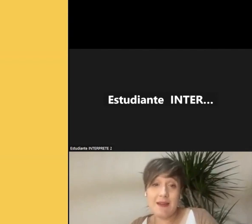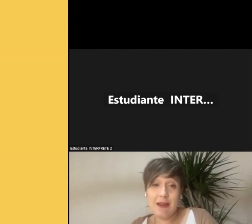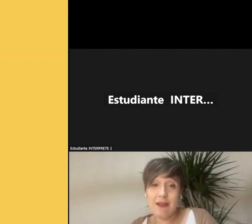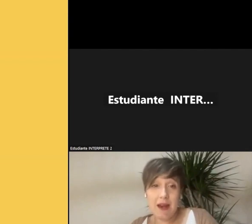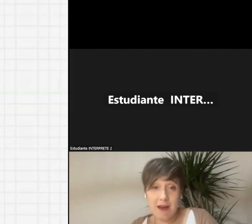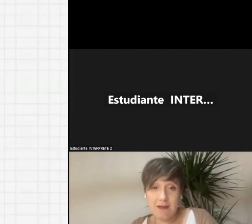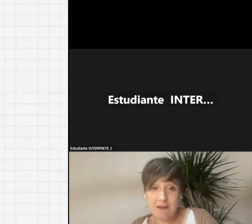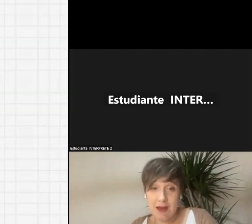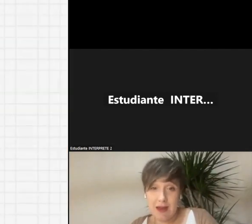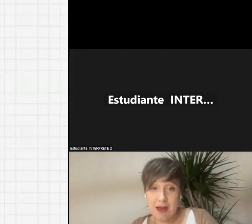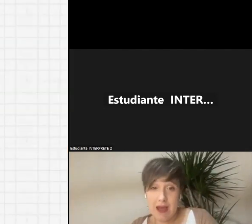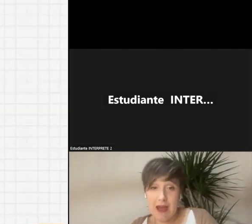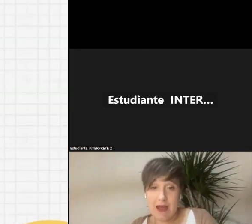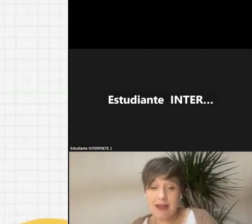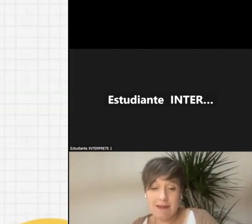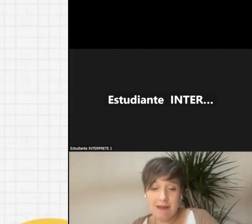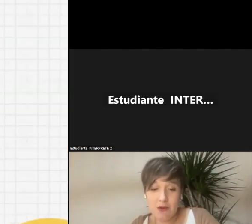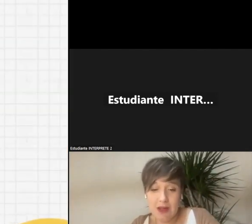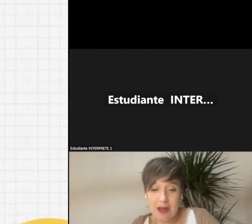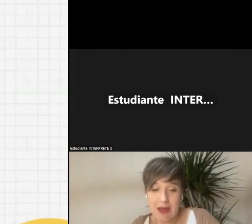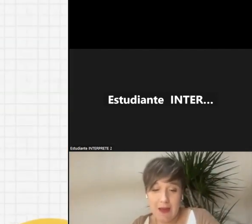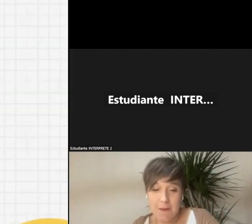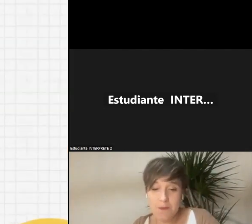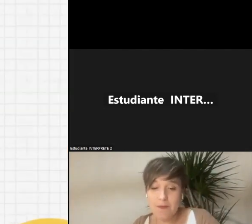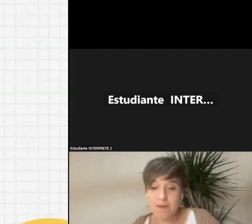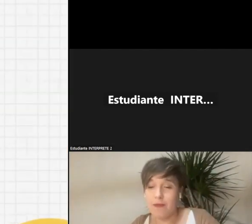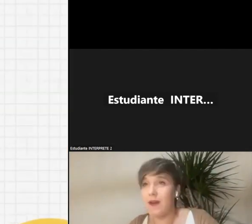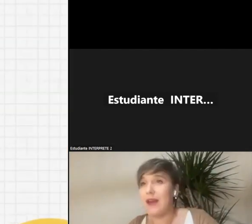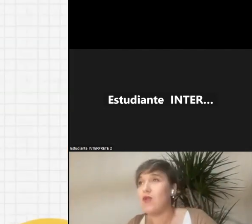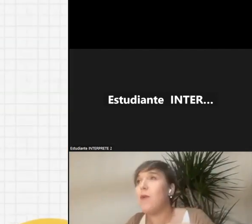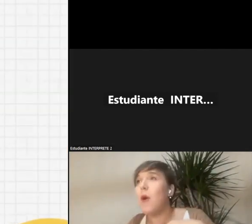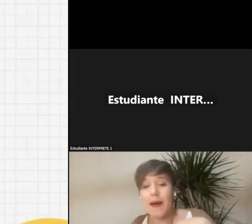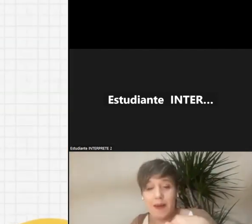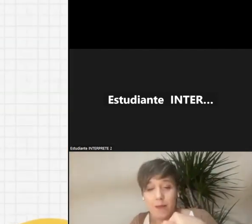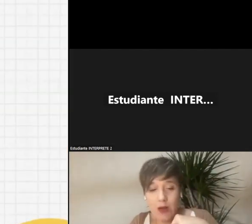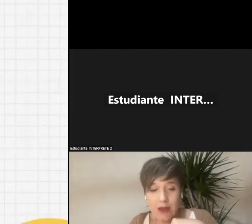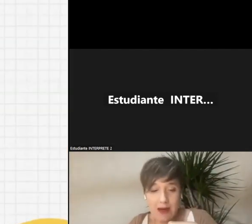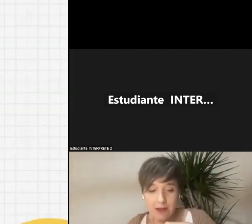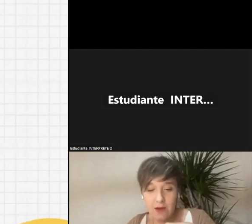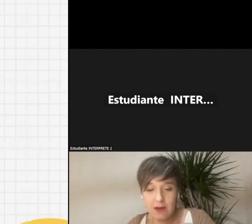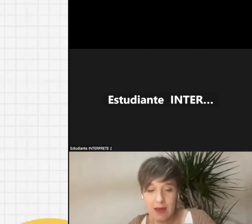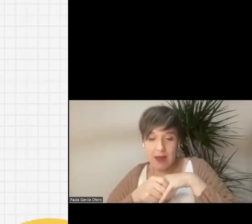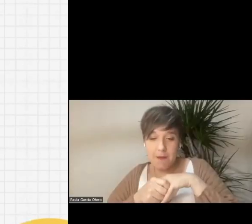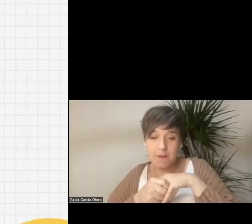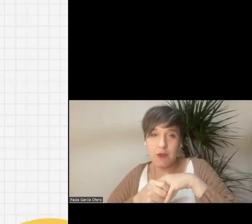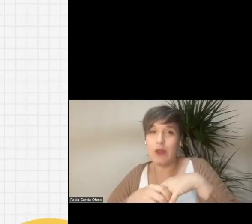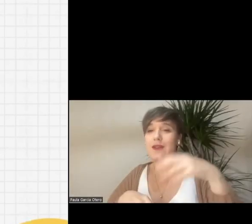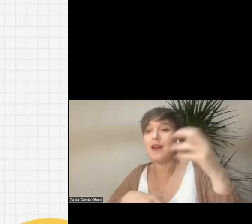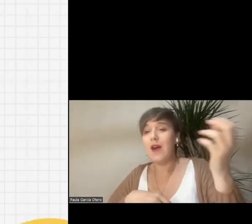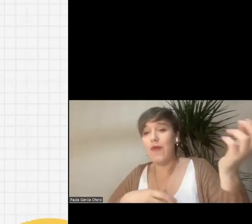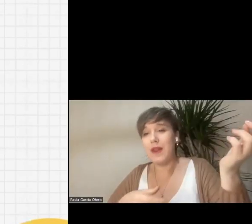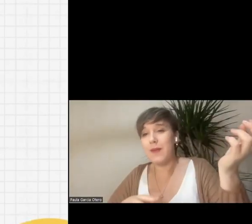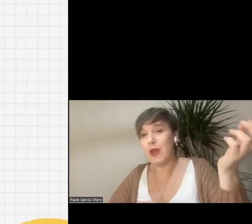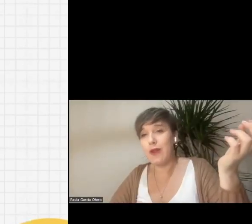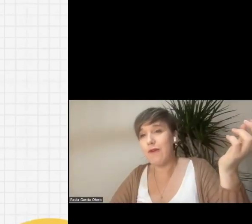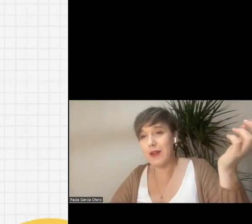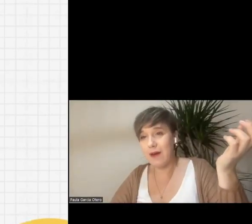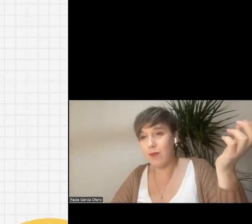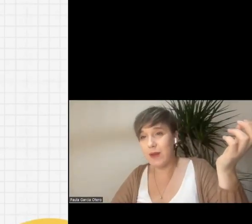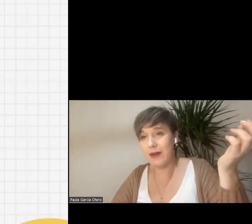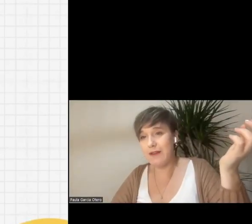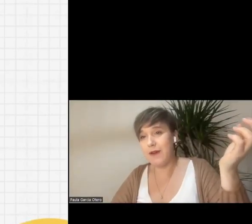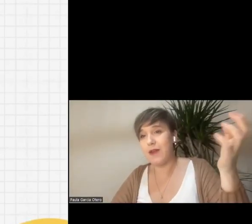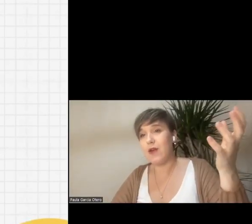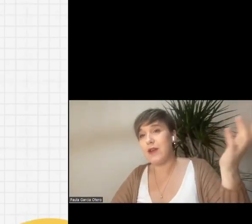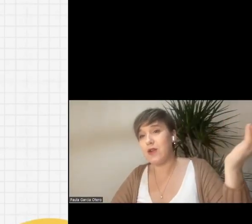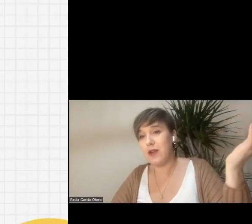La leche materna ya sabemos que es una bomba de inmunidad, ¿no? Entonces, ofrece protección frente